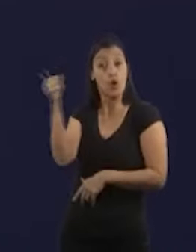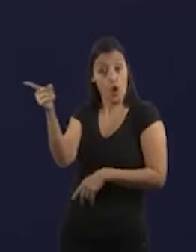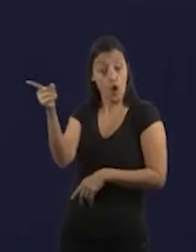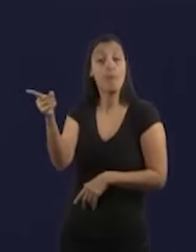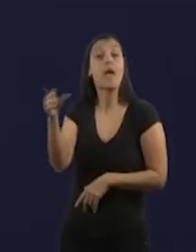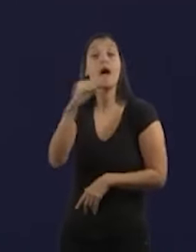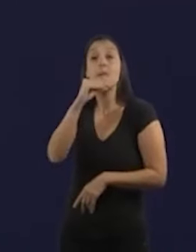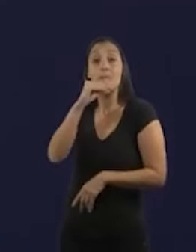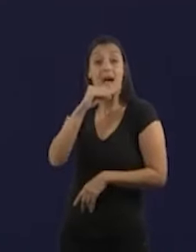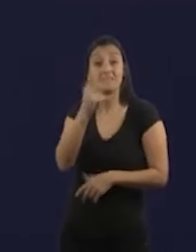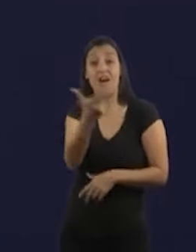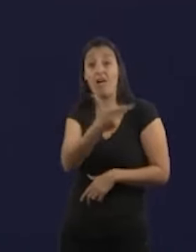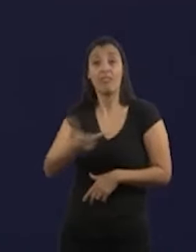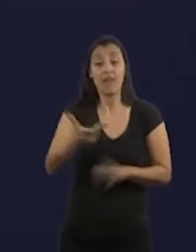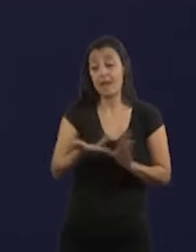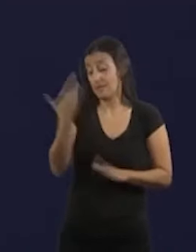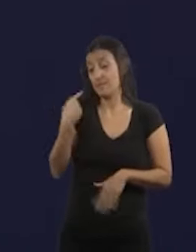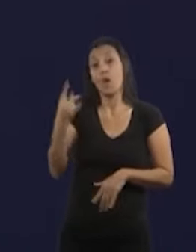abogado Sergio Massa.